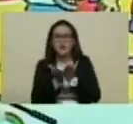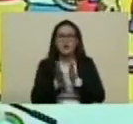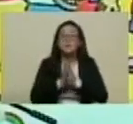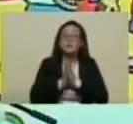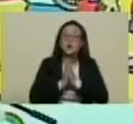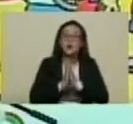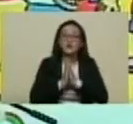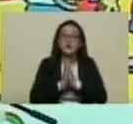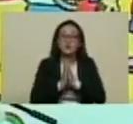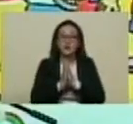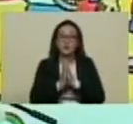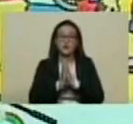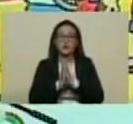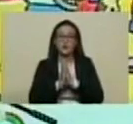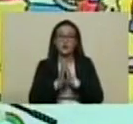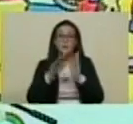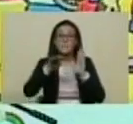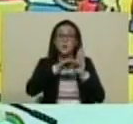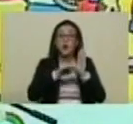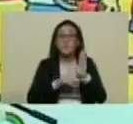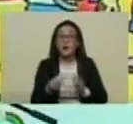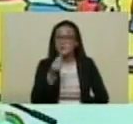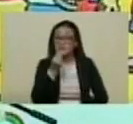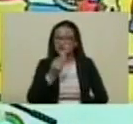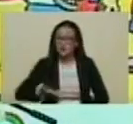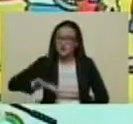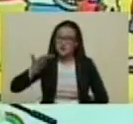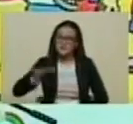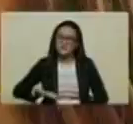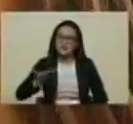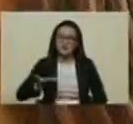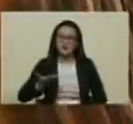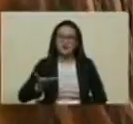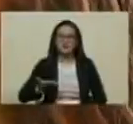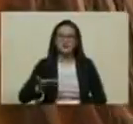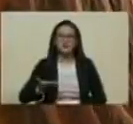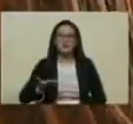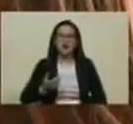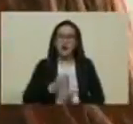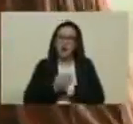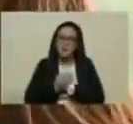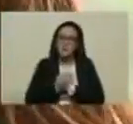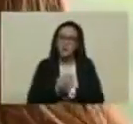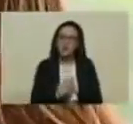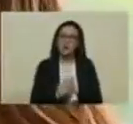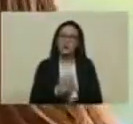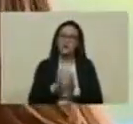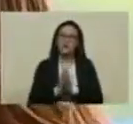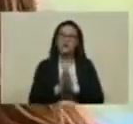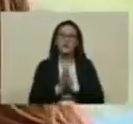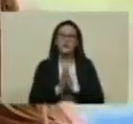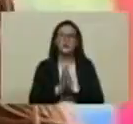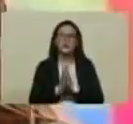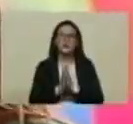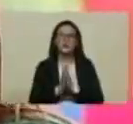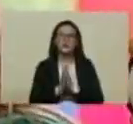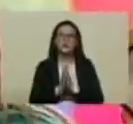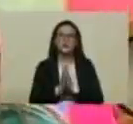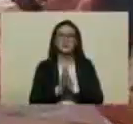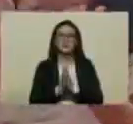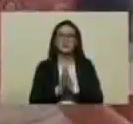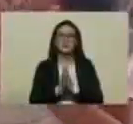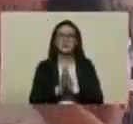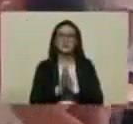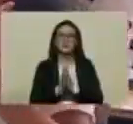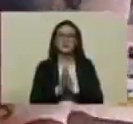por favor, levantemos el programa de alimentación escolar, el PAE, con mucho amor, mucha dedicación, al